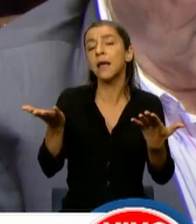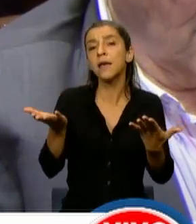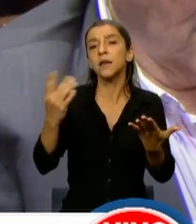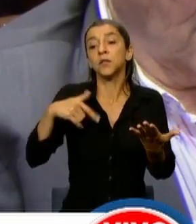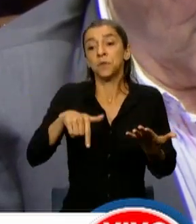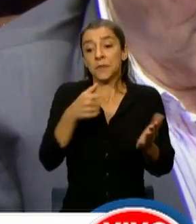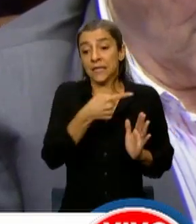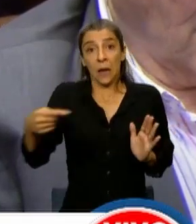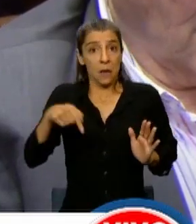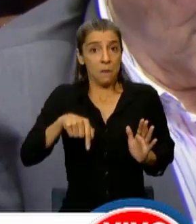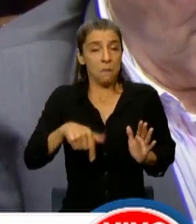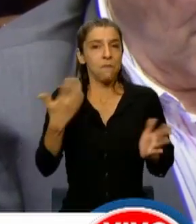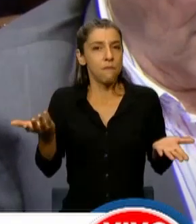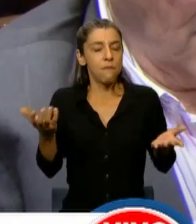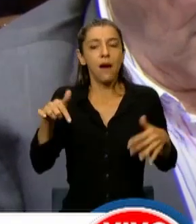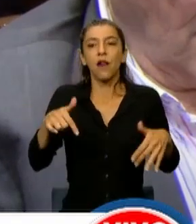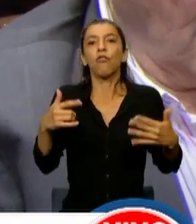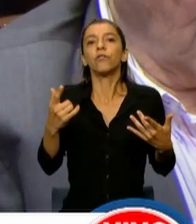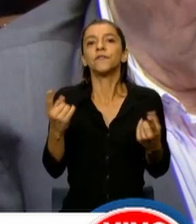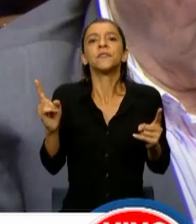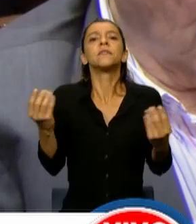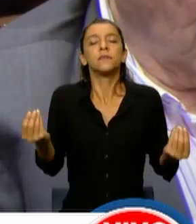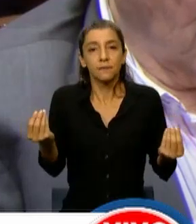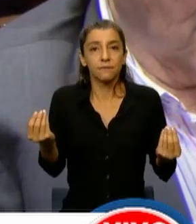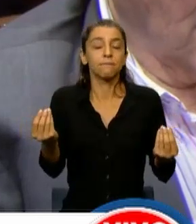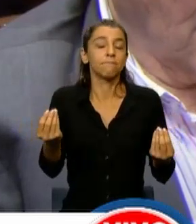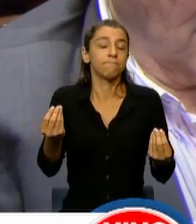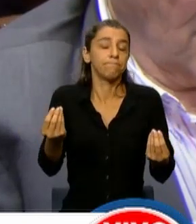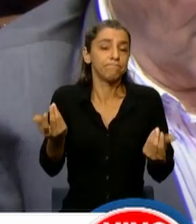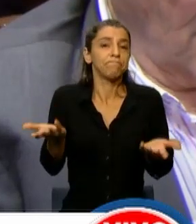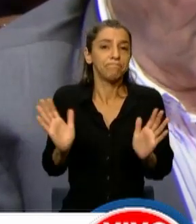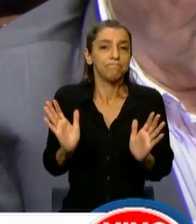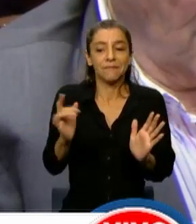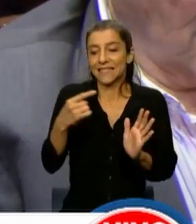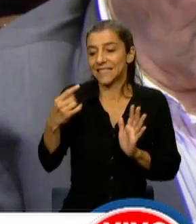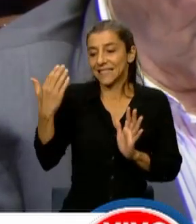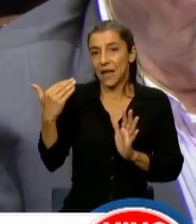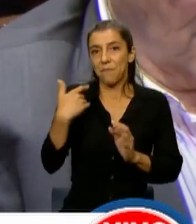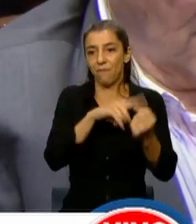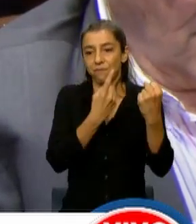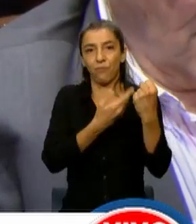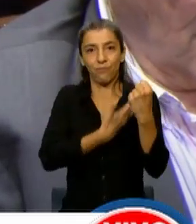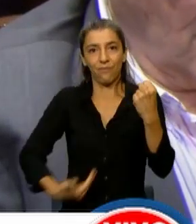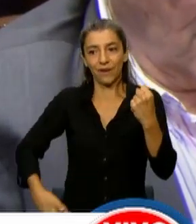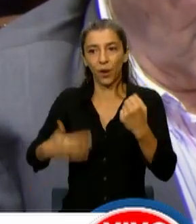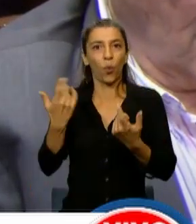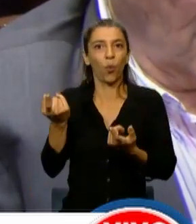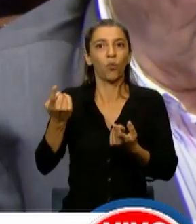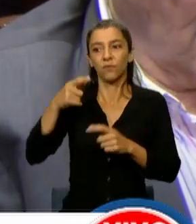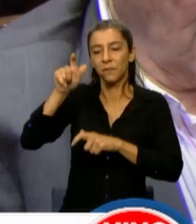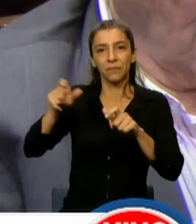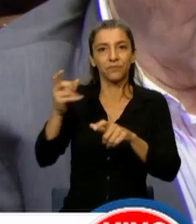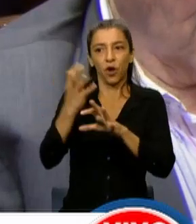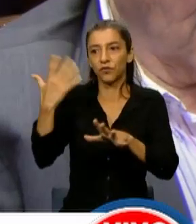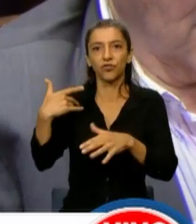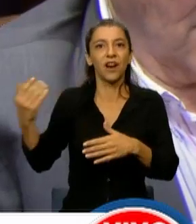en esta semana es la presencia de los funcionarios del Poder Ejecutivo Nacional en el ámbito de